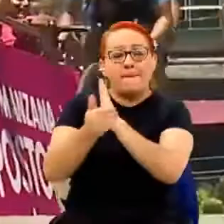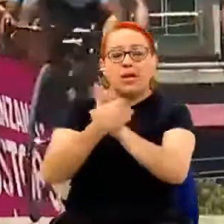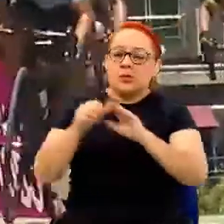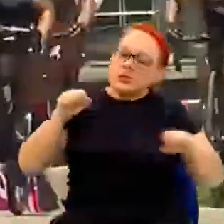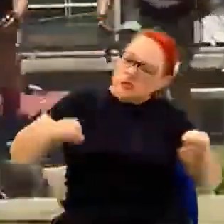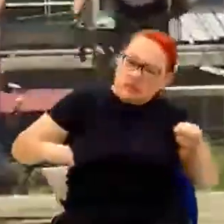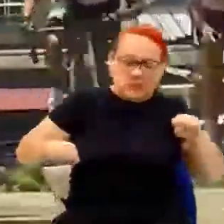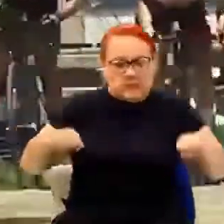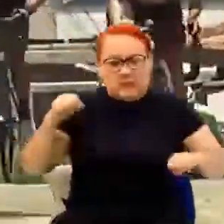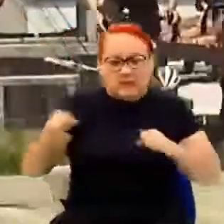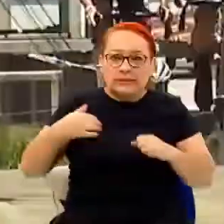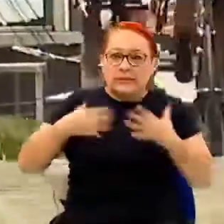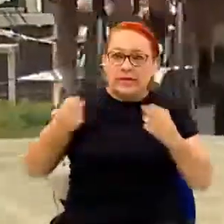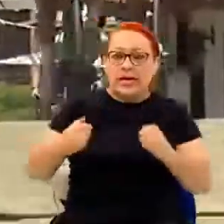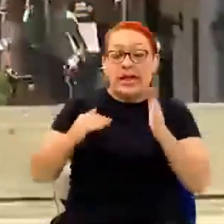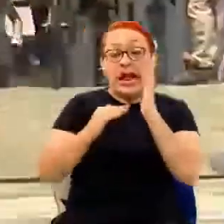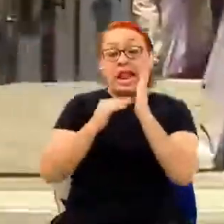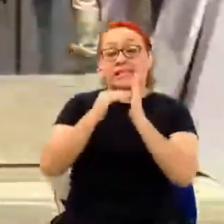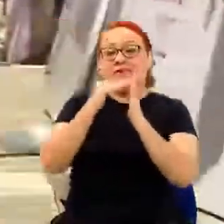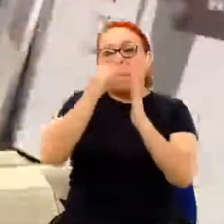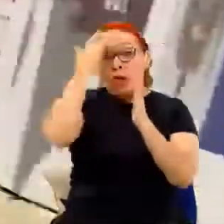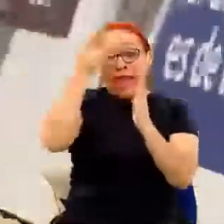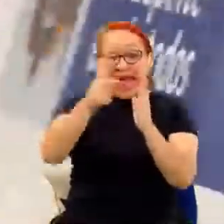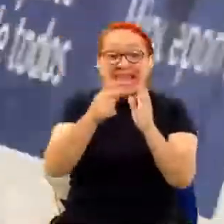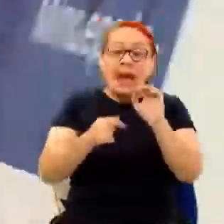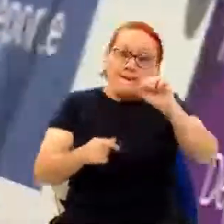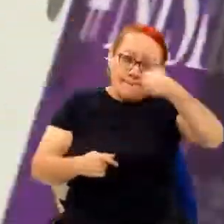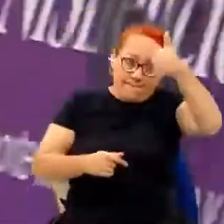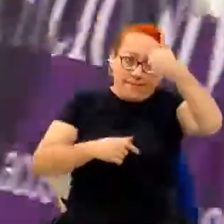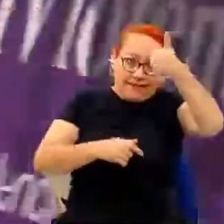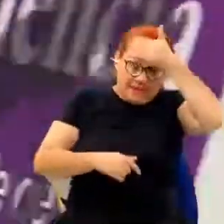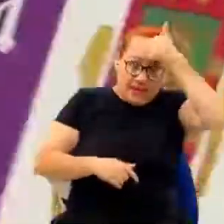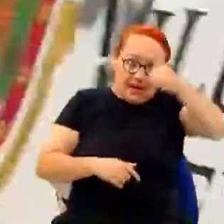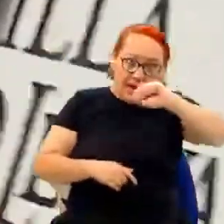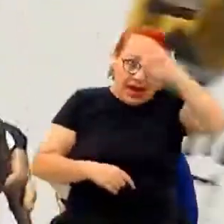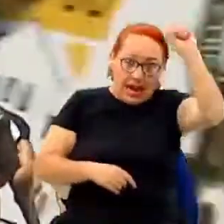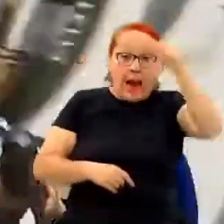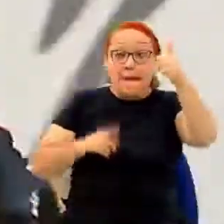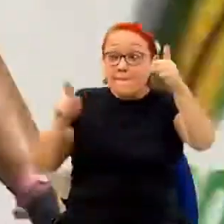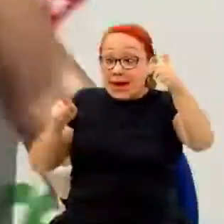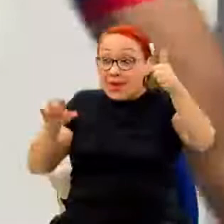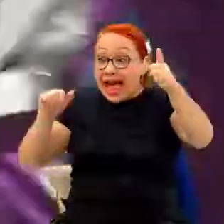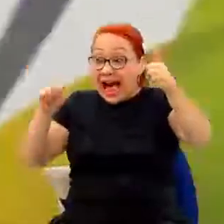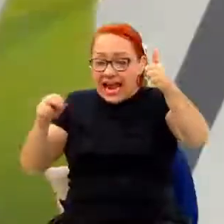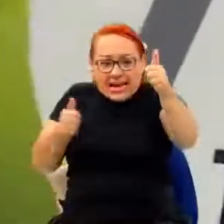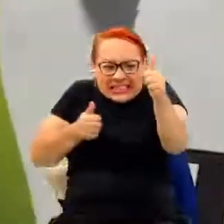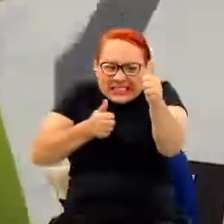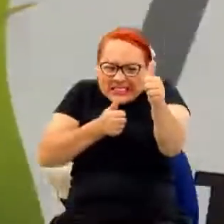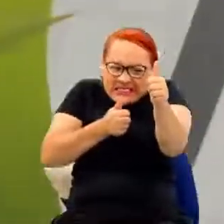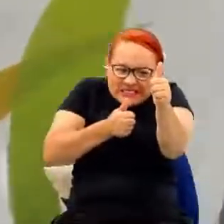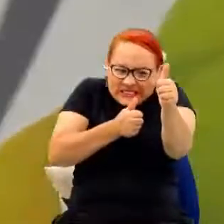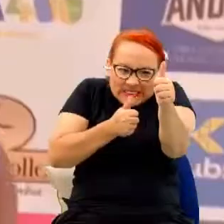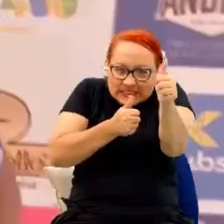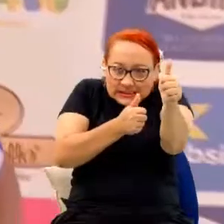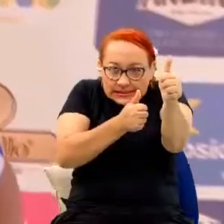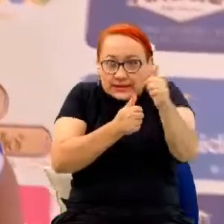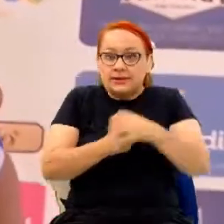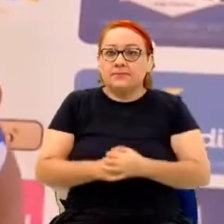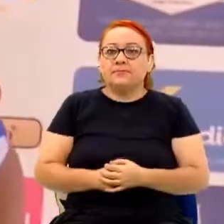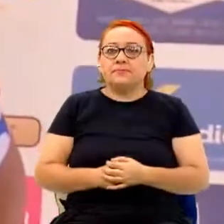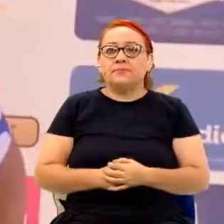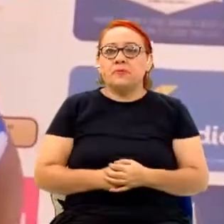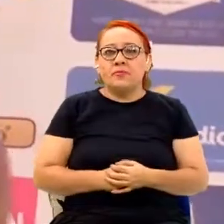también para llegar a la clasificación general, porque está muy cerca de Diana Carolina Peñuela. Acá está Ana Cristina Sanabria.